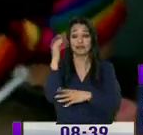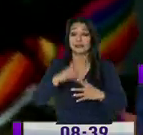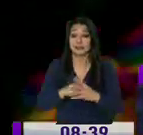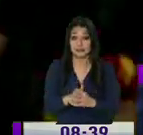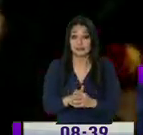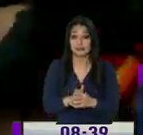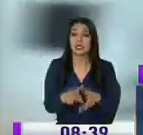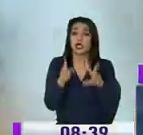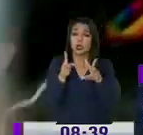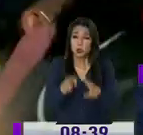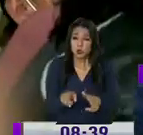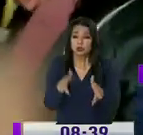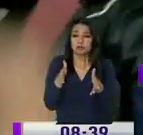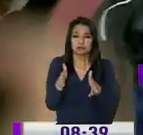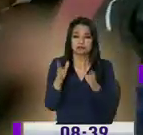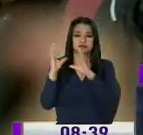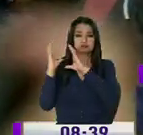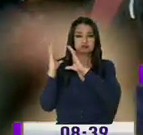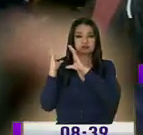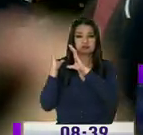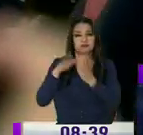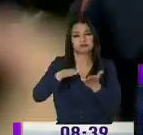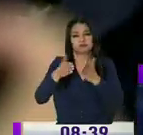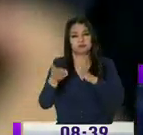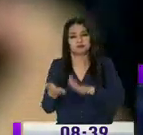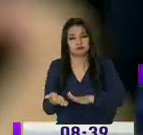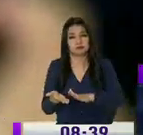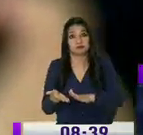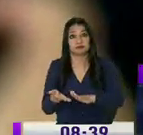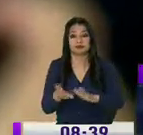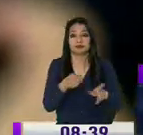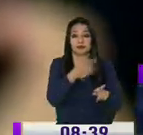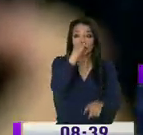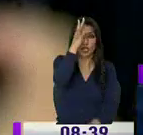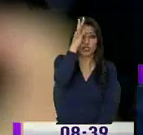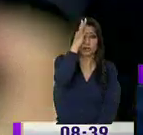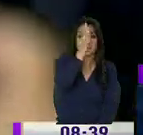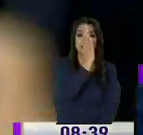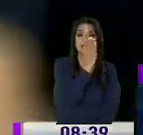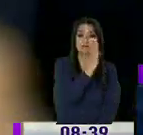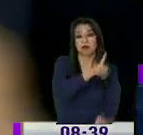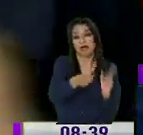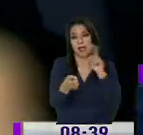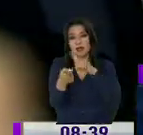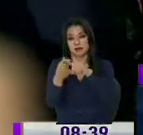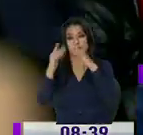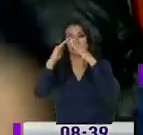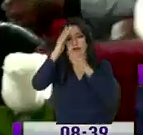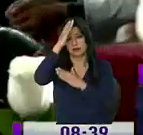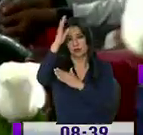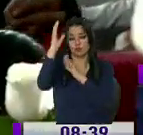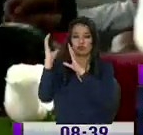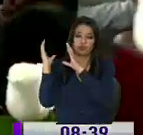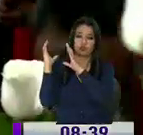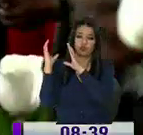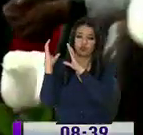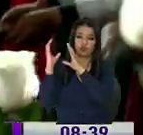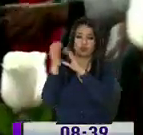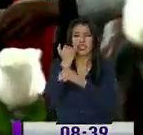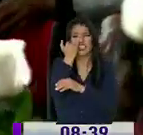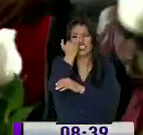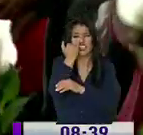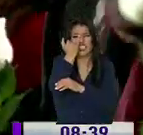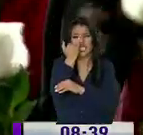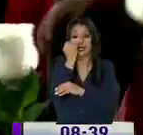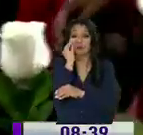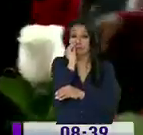horas entró el féretro de Inocencio Tucumbi, que fue trasladado desde el Hospital Eugenio Espejo hasta la Casa de la Cultura, donde cientos de indígenas con una